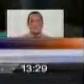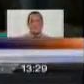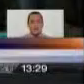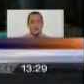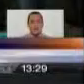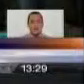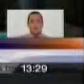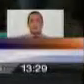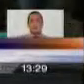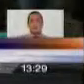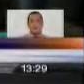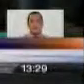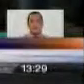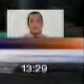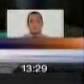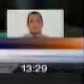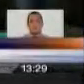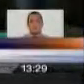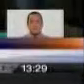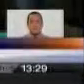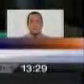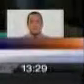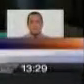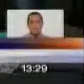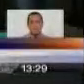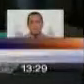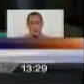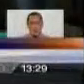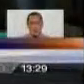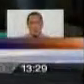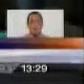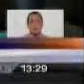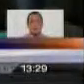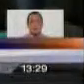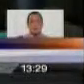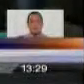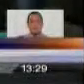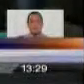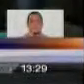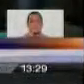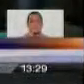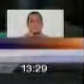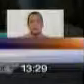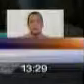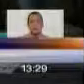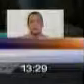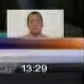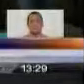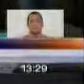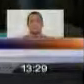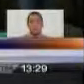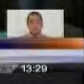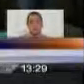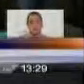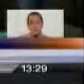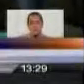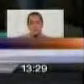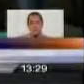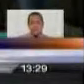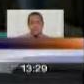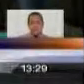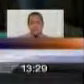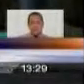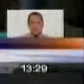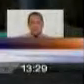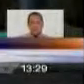perjudicar el accionar heroico de los comandos de Chavín de Huántar. Porque sin duda alguna detrás de